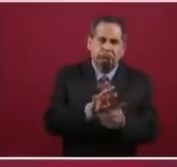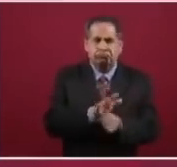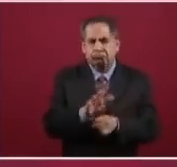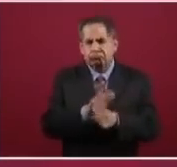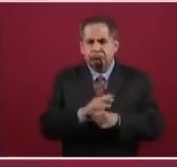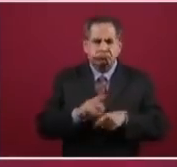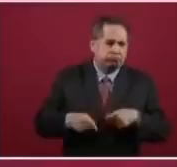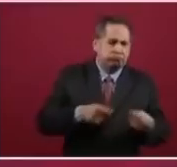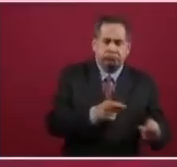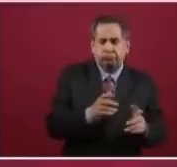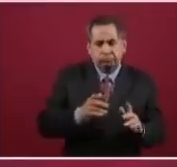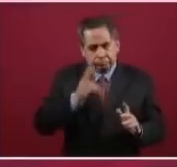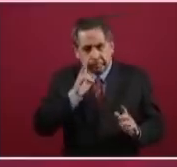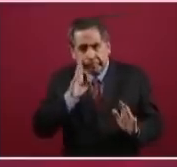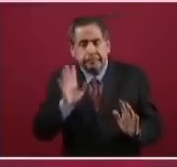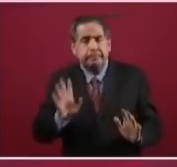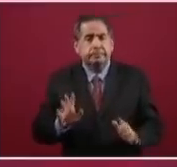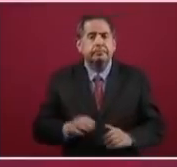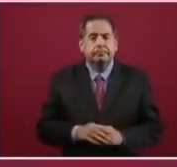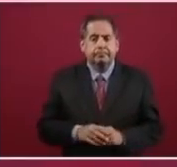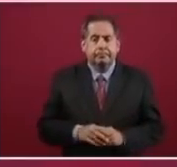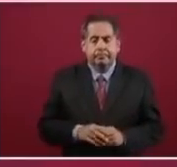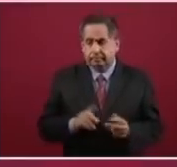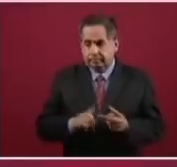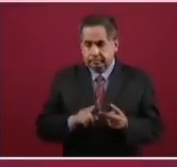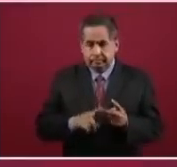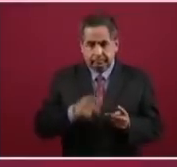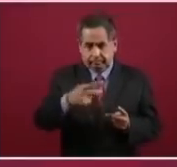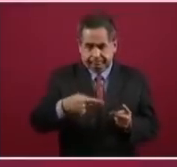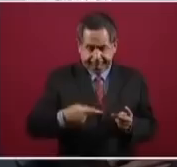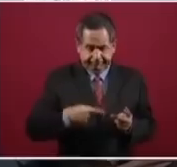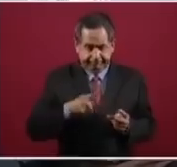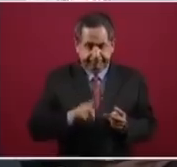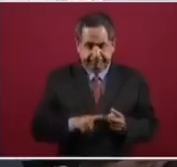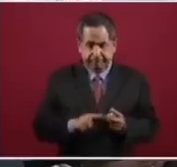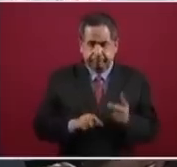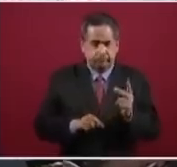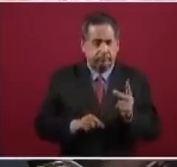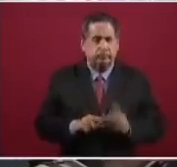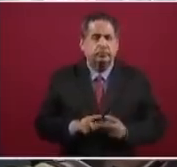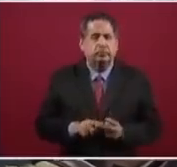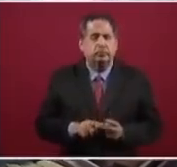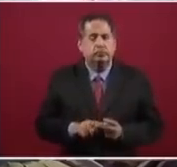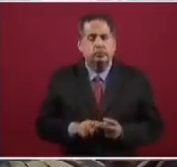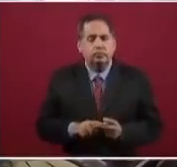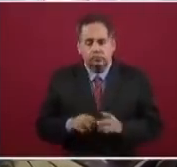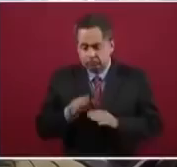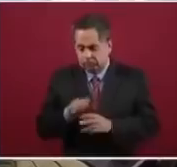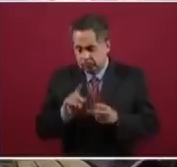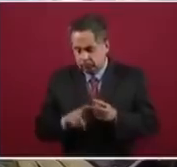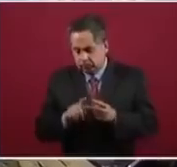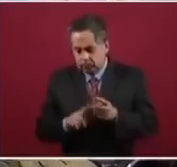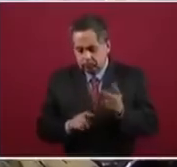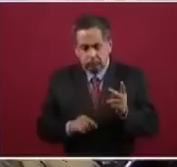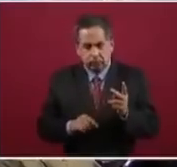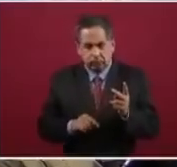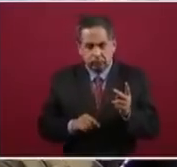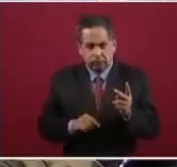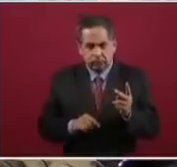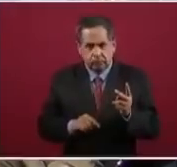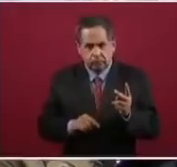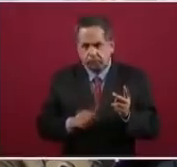recursos a la segunda parte o la segunda pregunta tenía que ver con